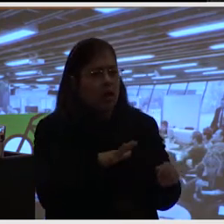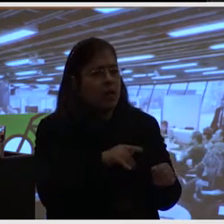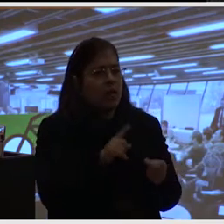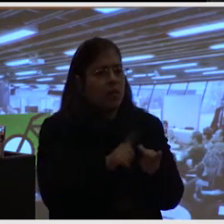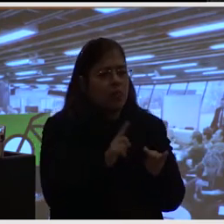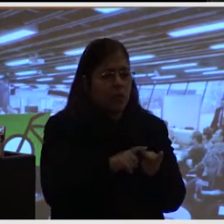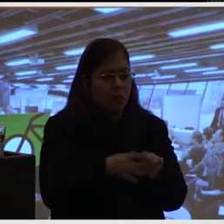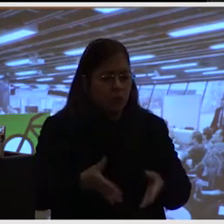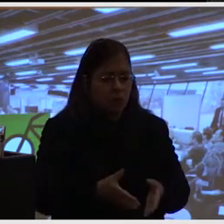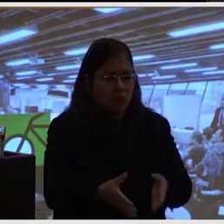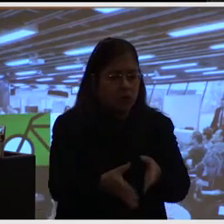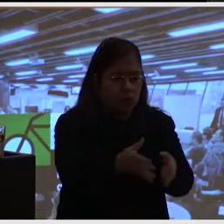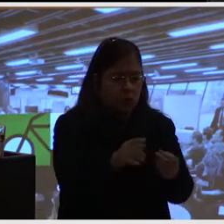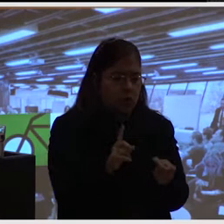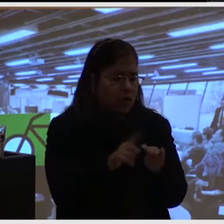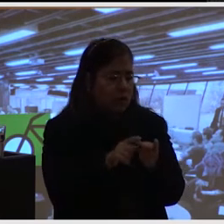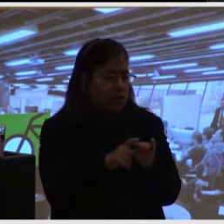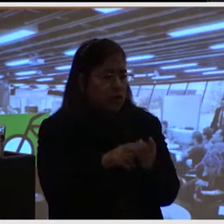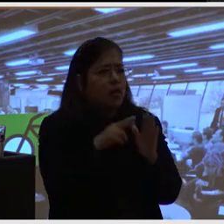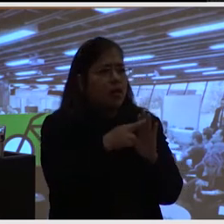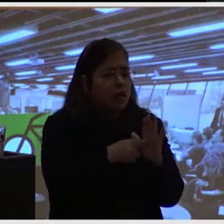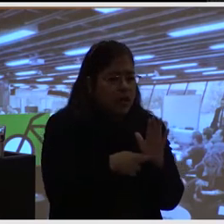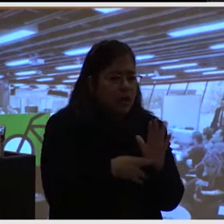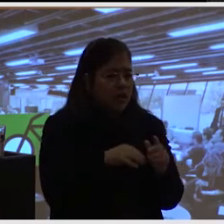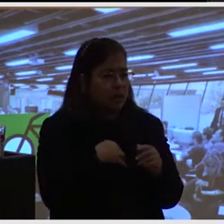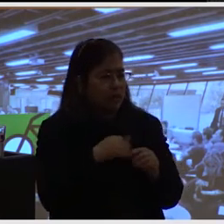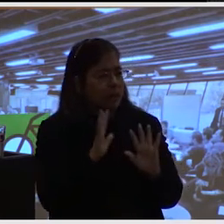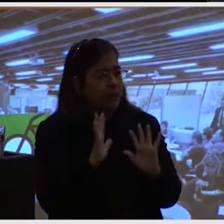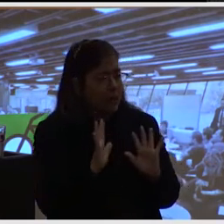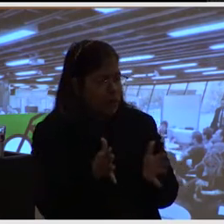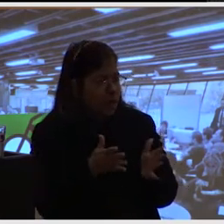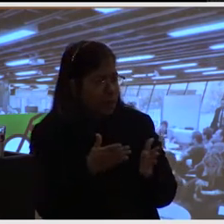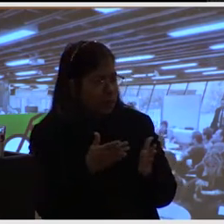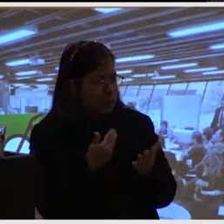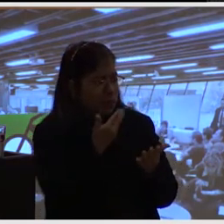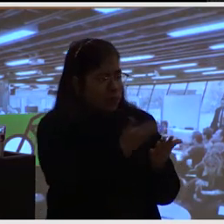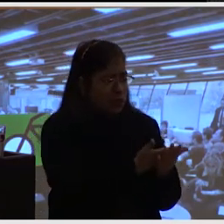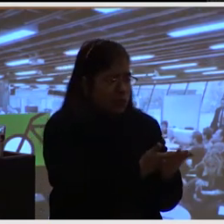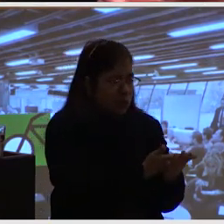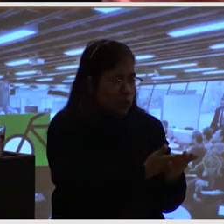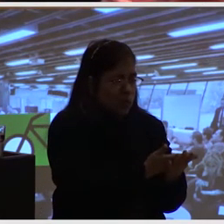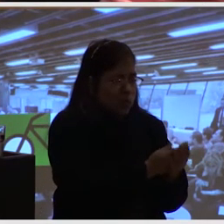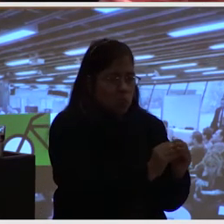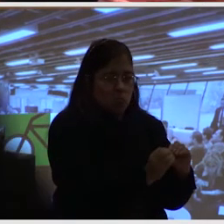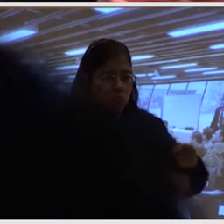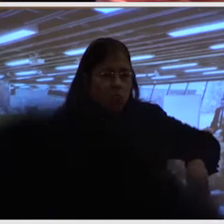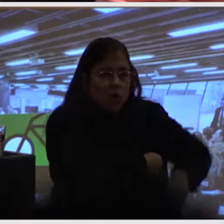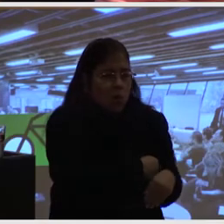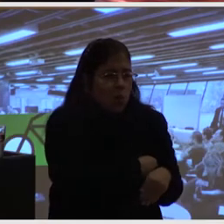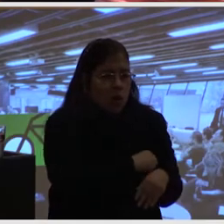programas culturales de modificaciones normativas y quedó encajonado y ha sido una lucha esté